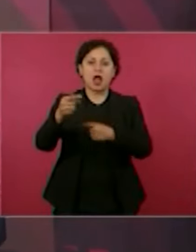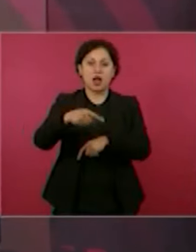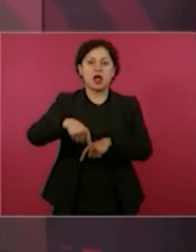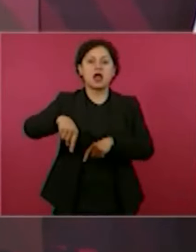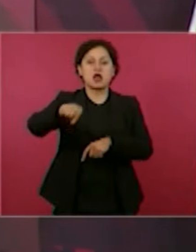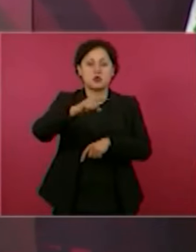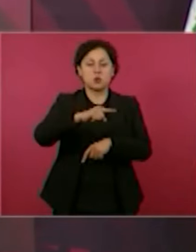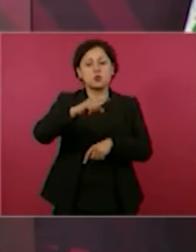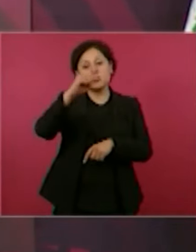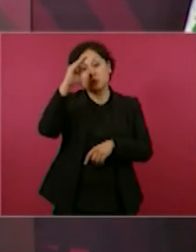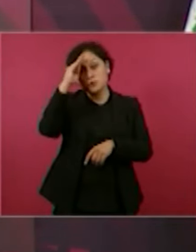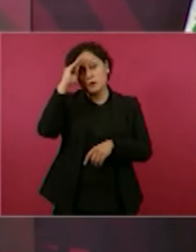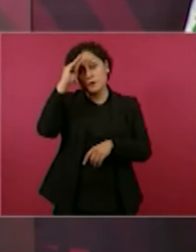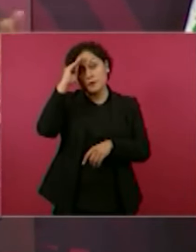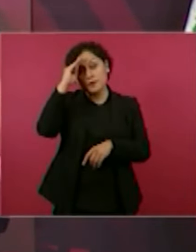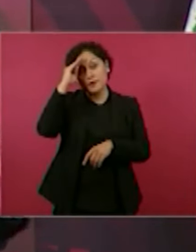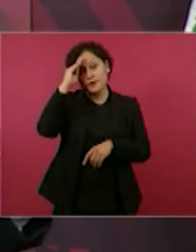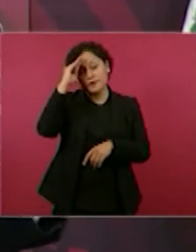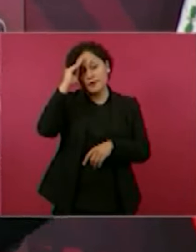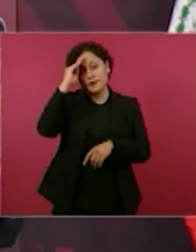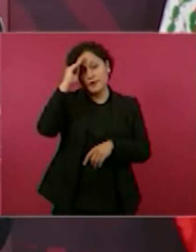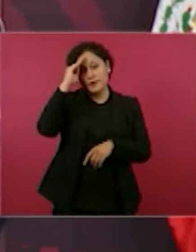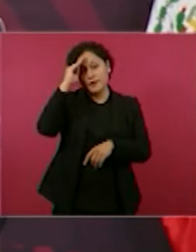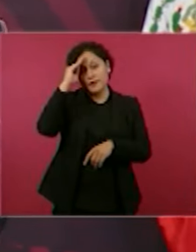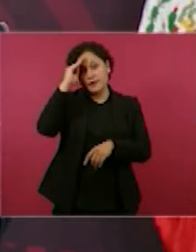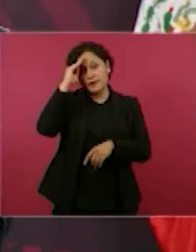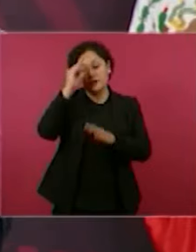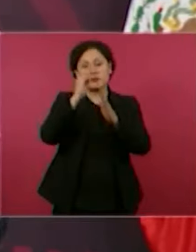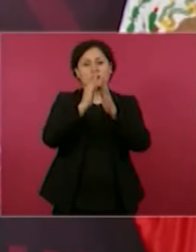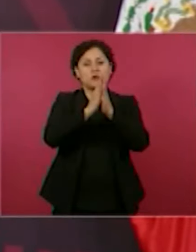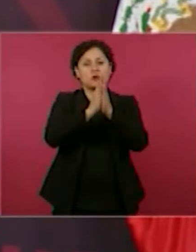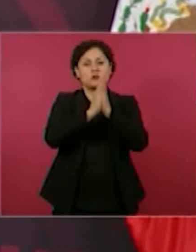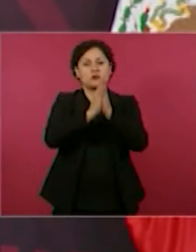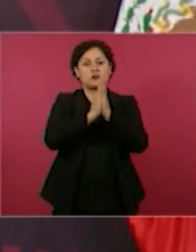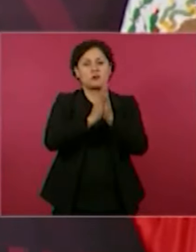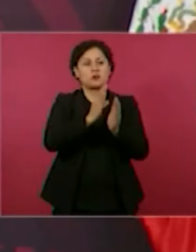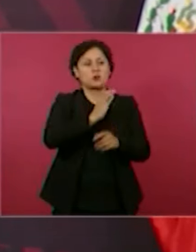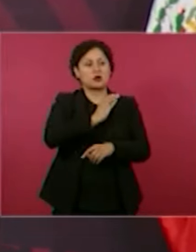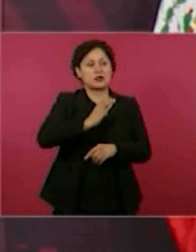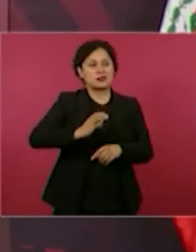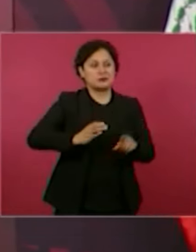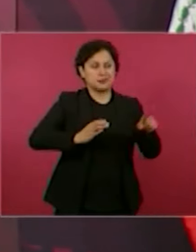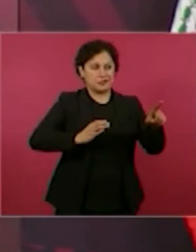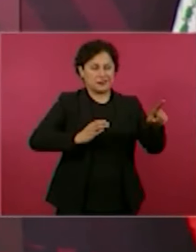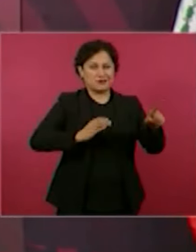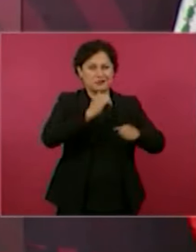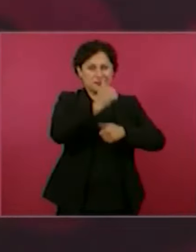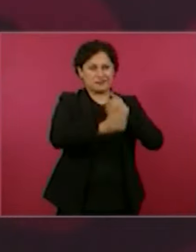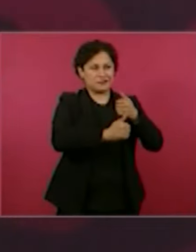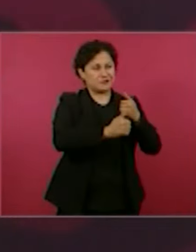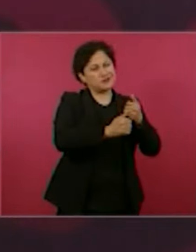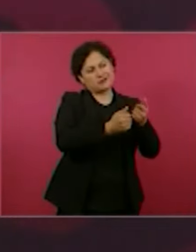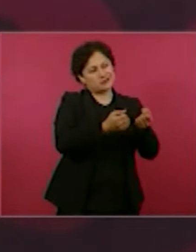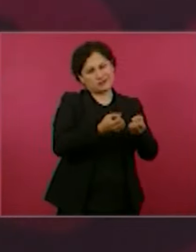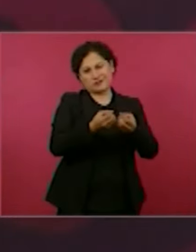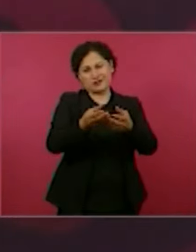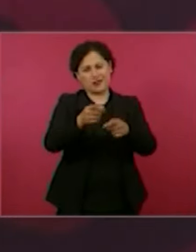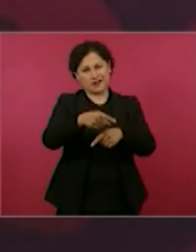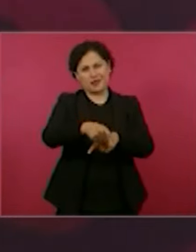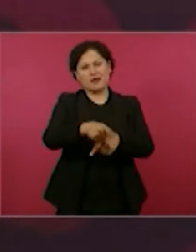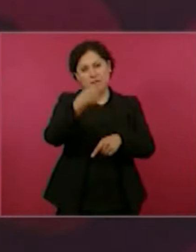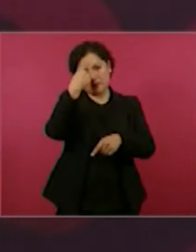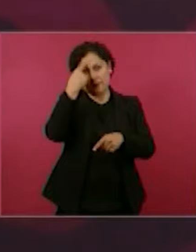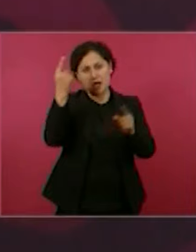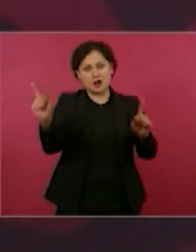tan separados están? ¿Cómo llegan, pues, al tercer debate? Mira, más o menos, la distancia... Sí. que las encuestas muestran, el promedio de las encuestas para